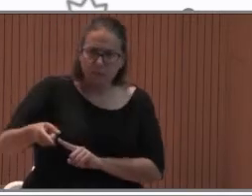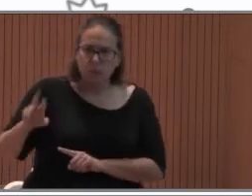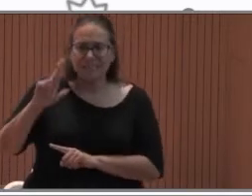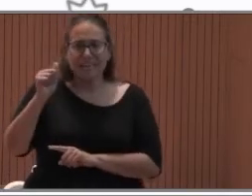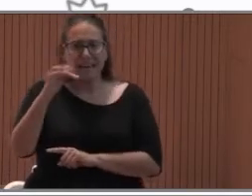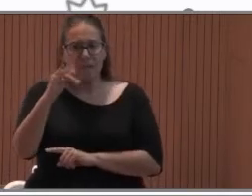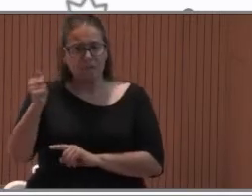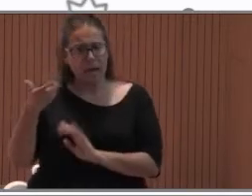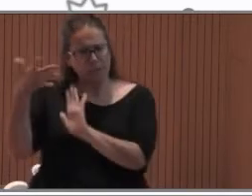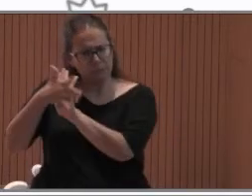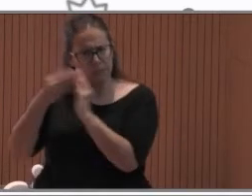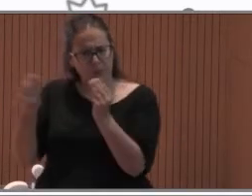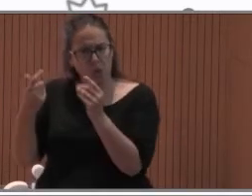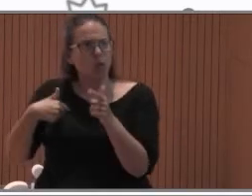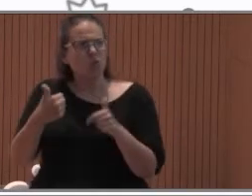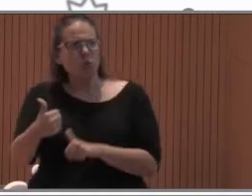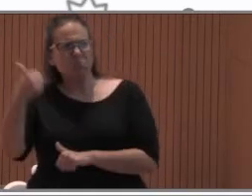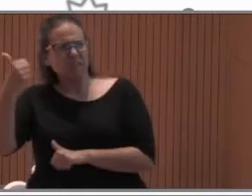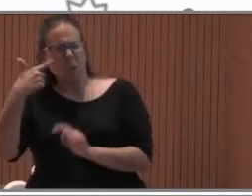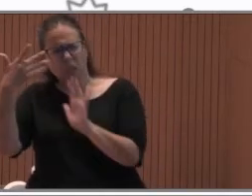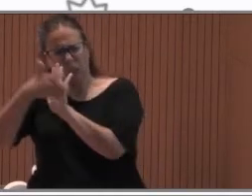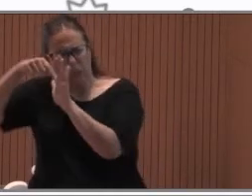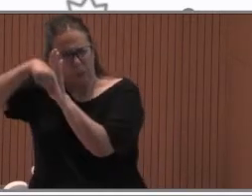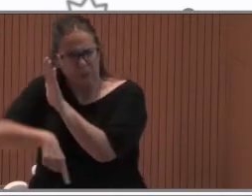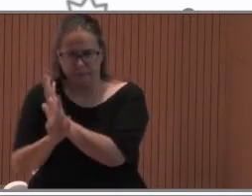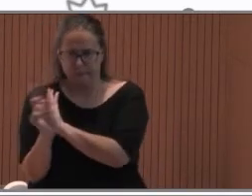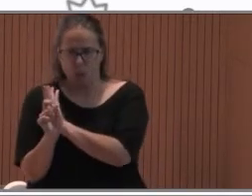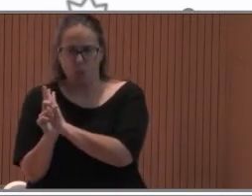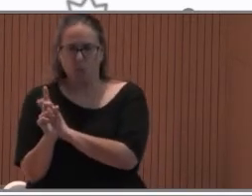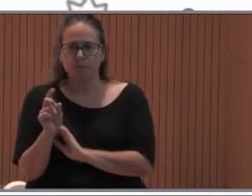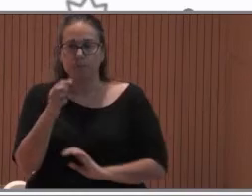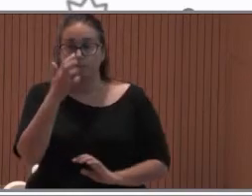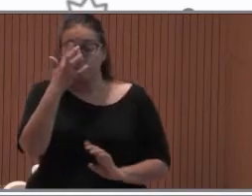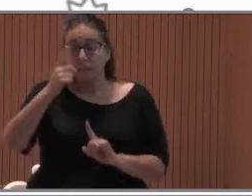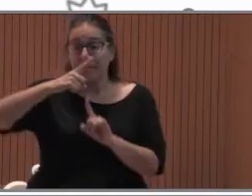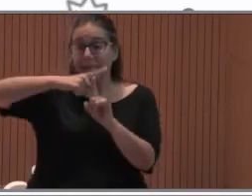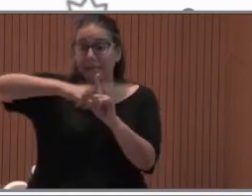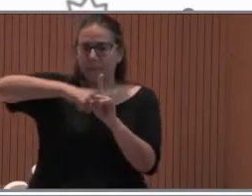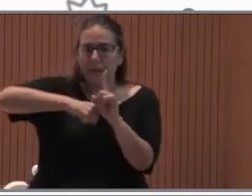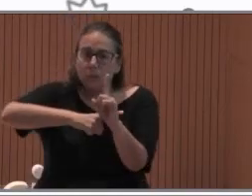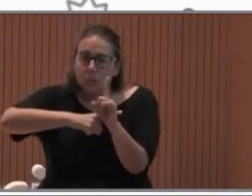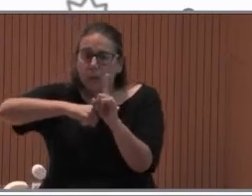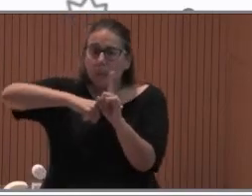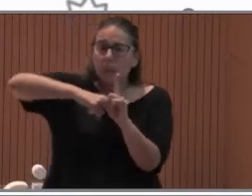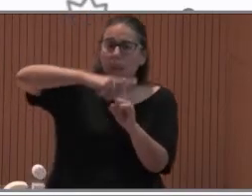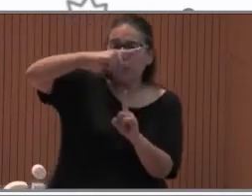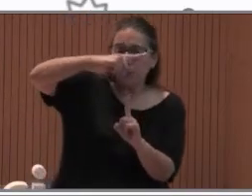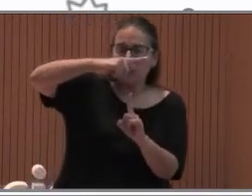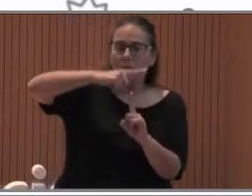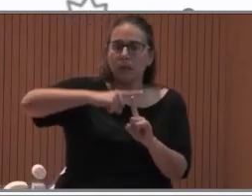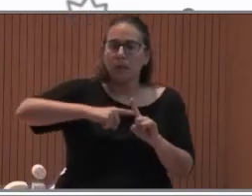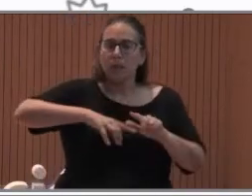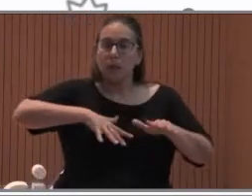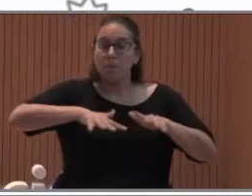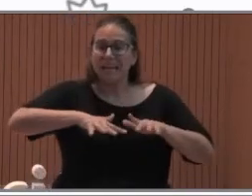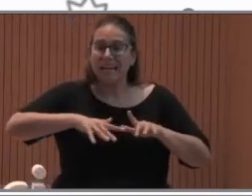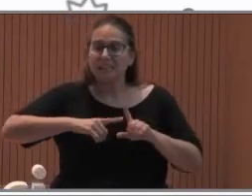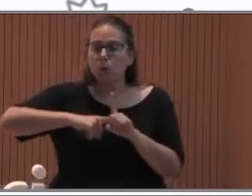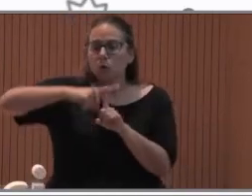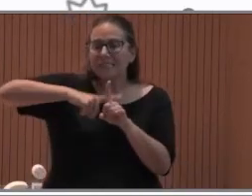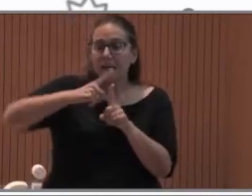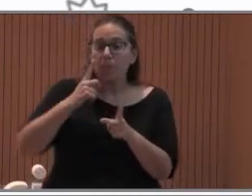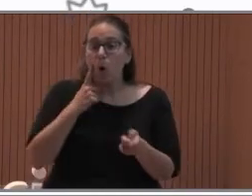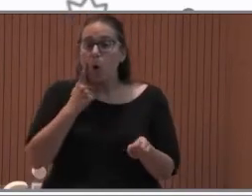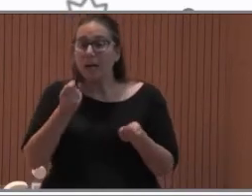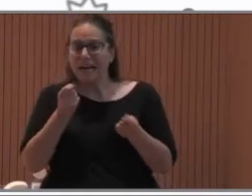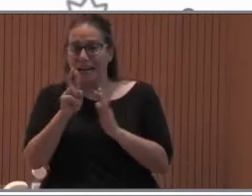Rafa, no voy a entrar mucho en esto, pero la temperatura elevada pone en marcha mecanismos de termorregulación, fundamentalmente